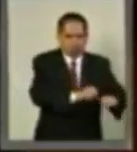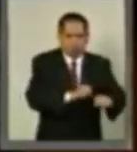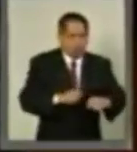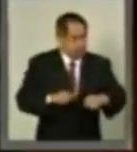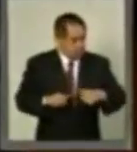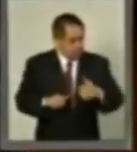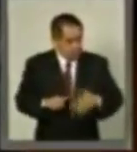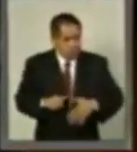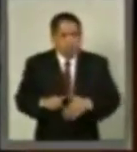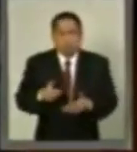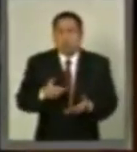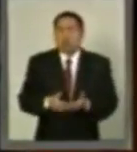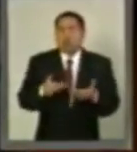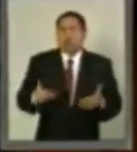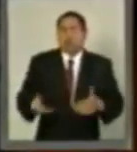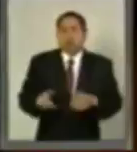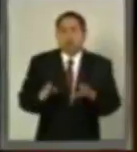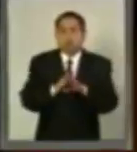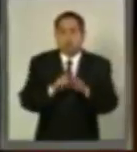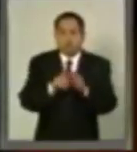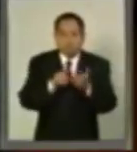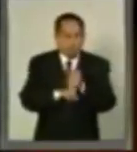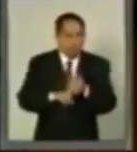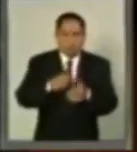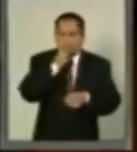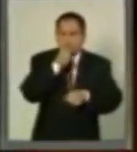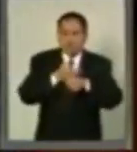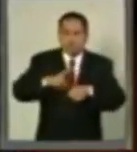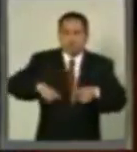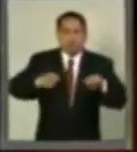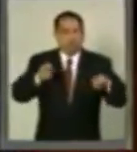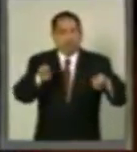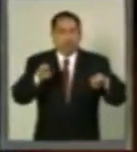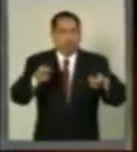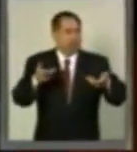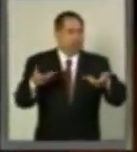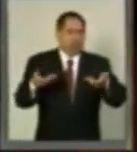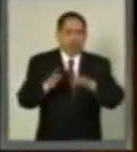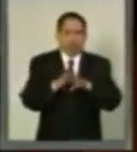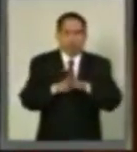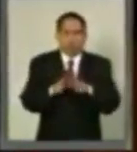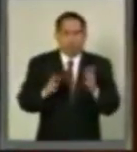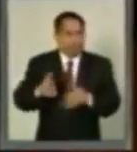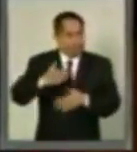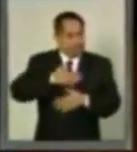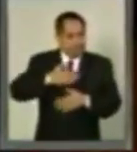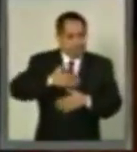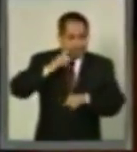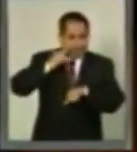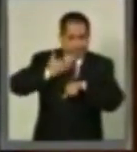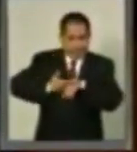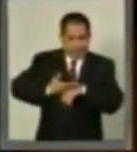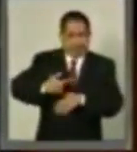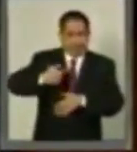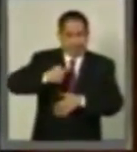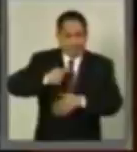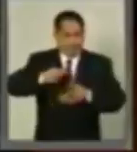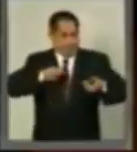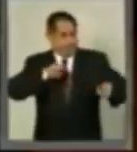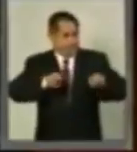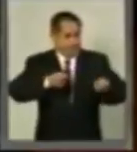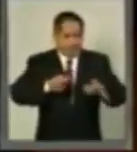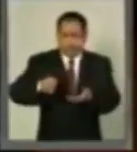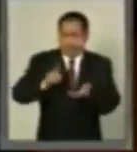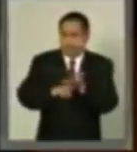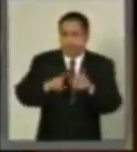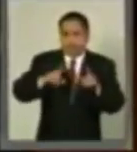Y ahora, pues el secretario de Gobernación no solamente es el responsable de la conducción de la